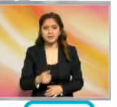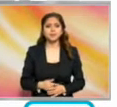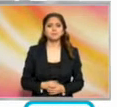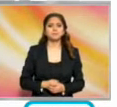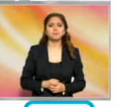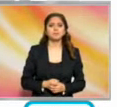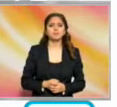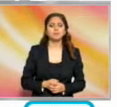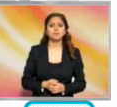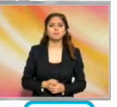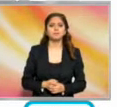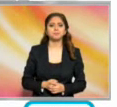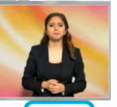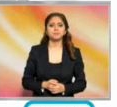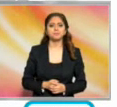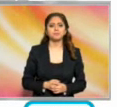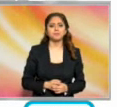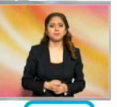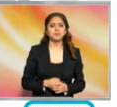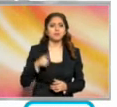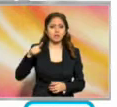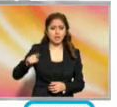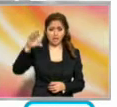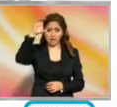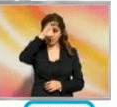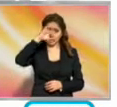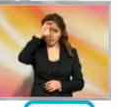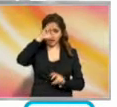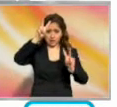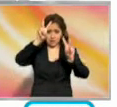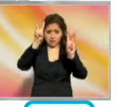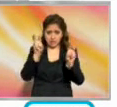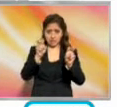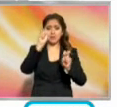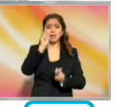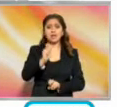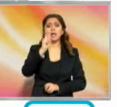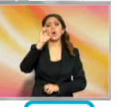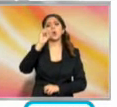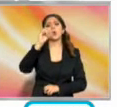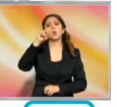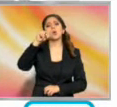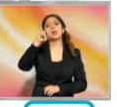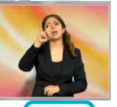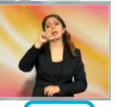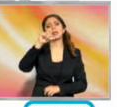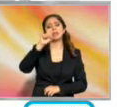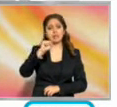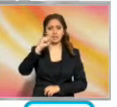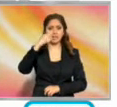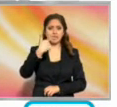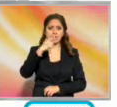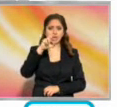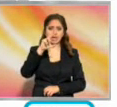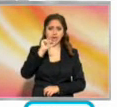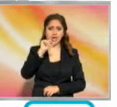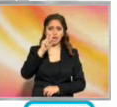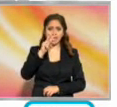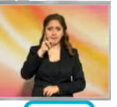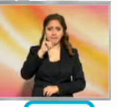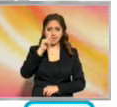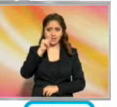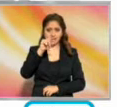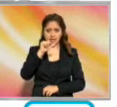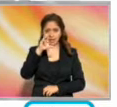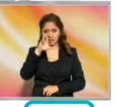ciencia abundó y rondó en torno al fenómeno de ondas gravitacionales y es muy interesante que la gente sí lo buscó. Es decir, sí fue un fenómeno